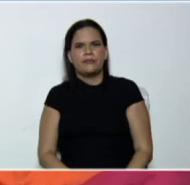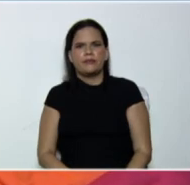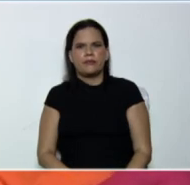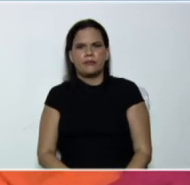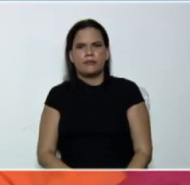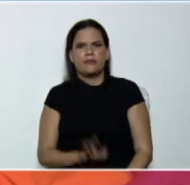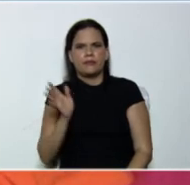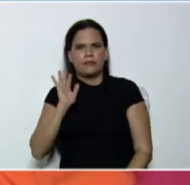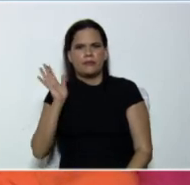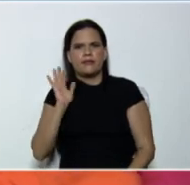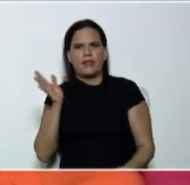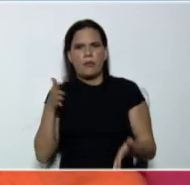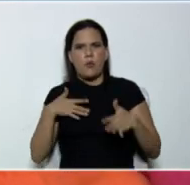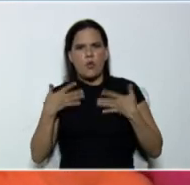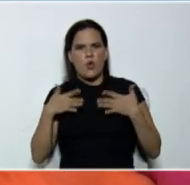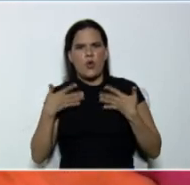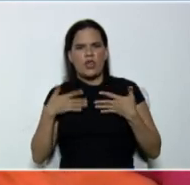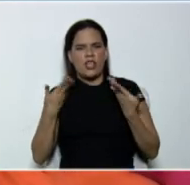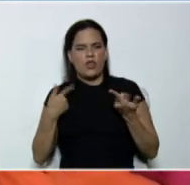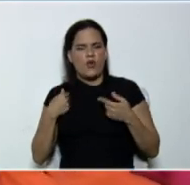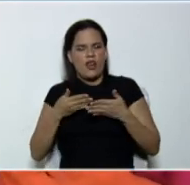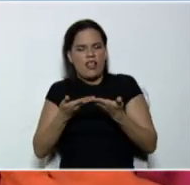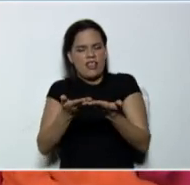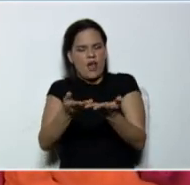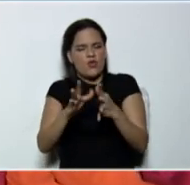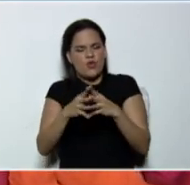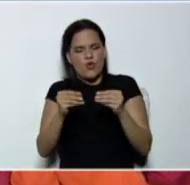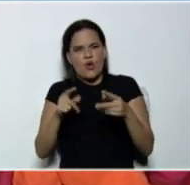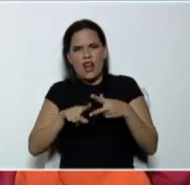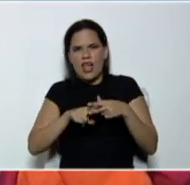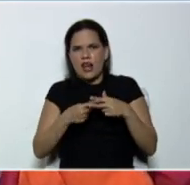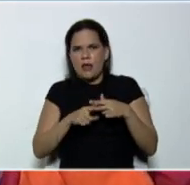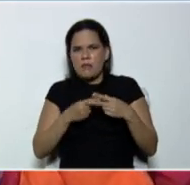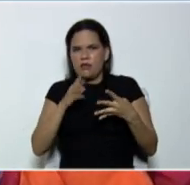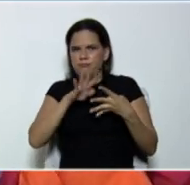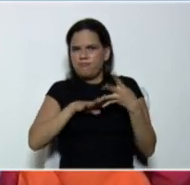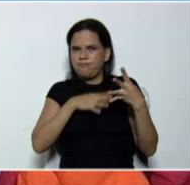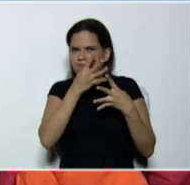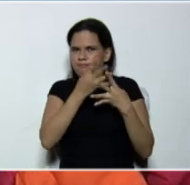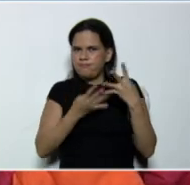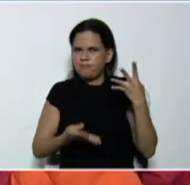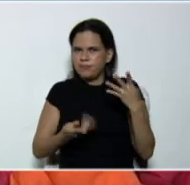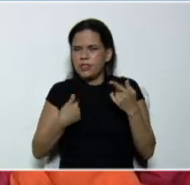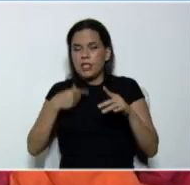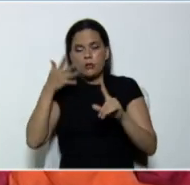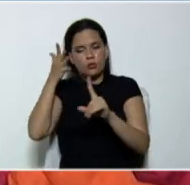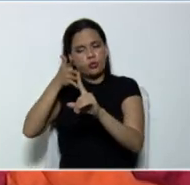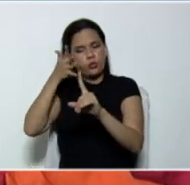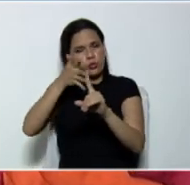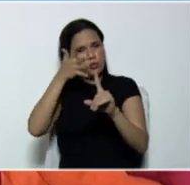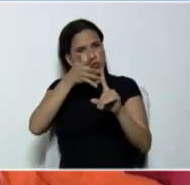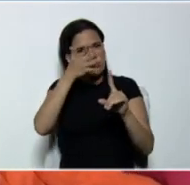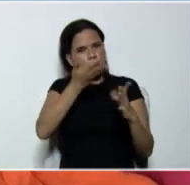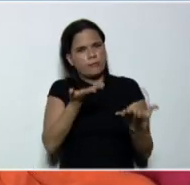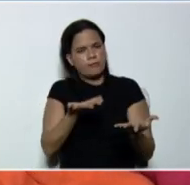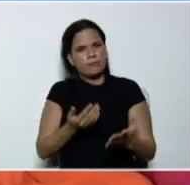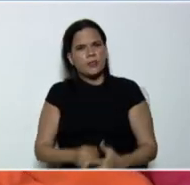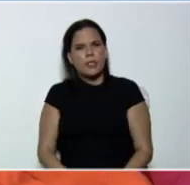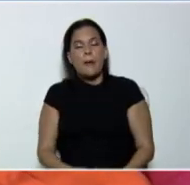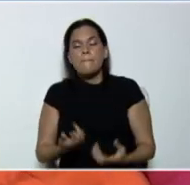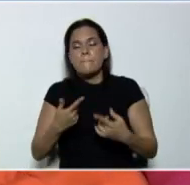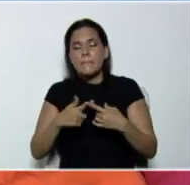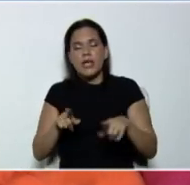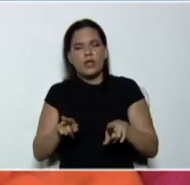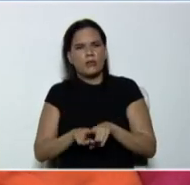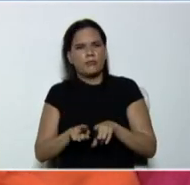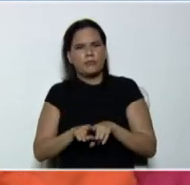muy contentos de haberles dado todas las herramientas en cuanto a estas matemáticas que tienen orientaciones y estrategias distintas, pero también